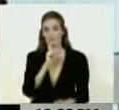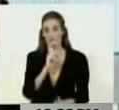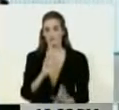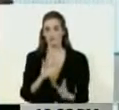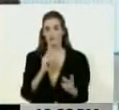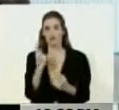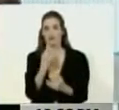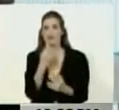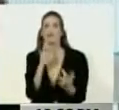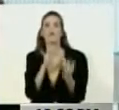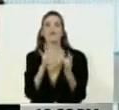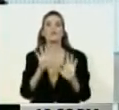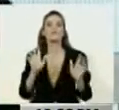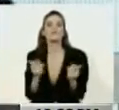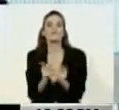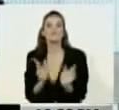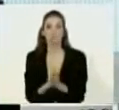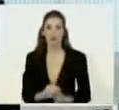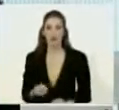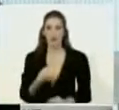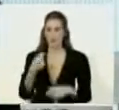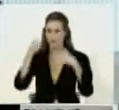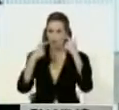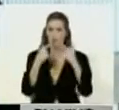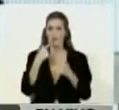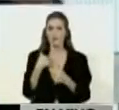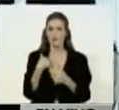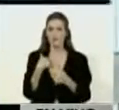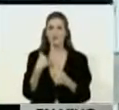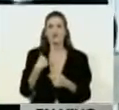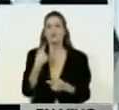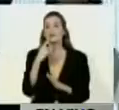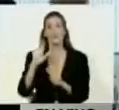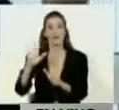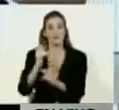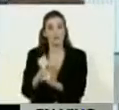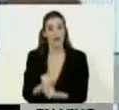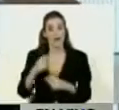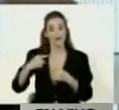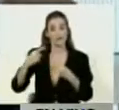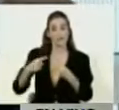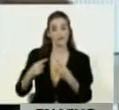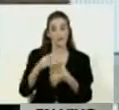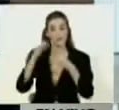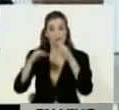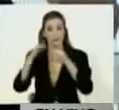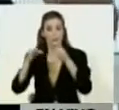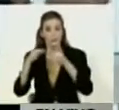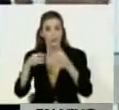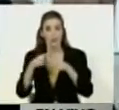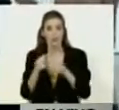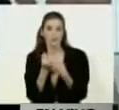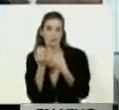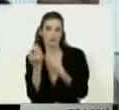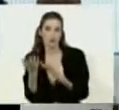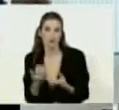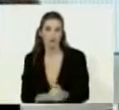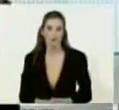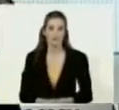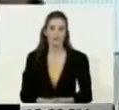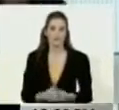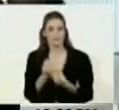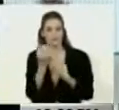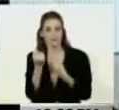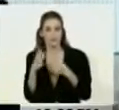Cuando Hugo me planteaba esto, yo le digo, mira, yo creo que es mejor esperar. Por esto, por esto, por esto. Entonces ahí prácticamente le eché el cuento de